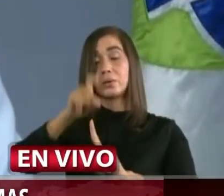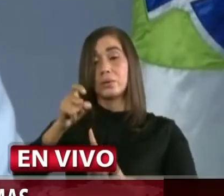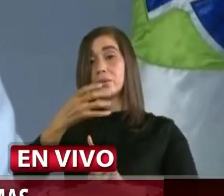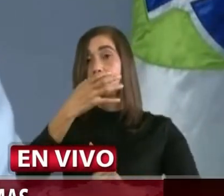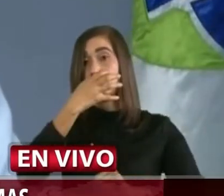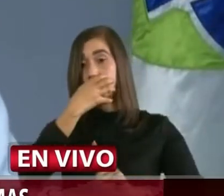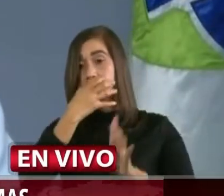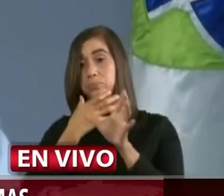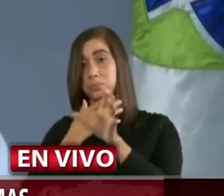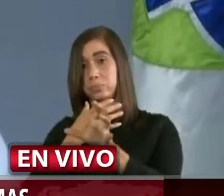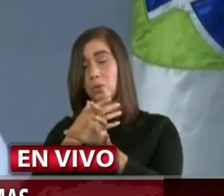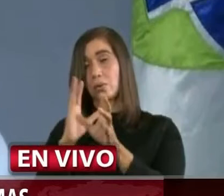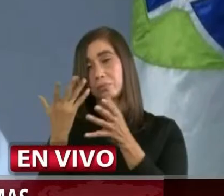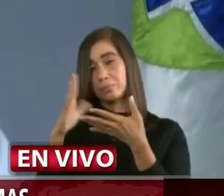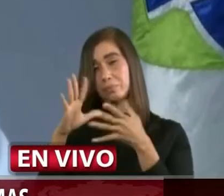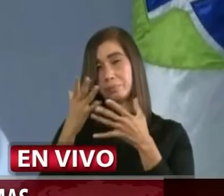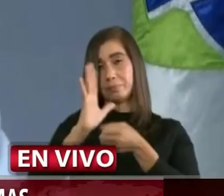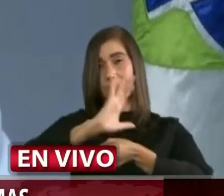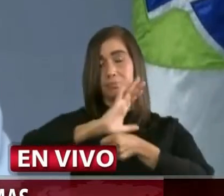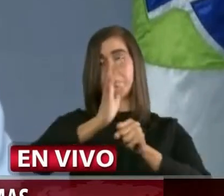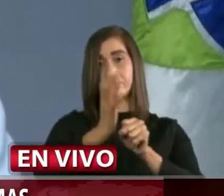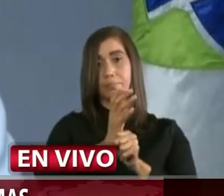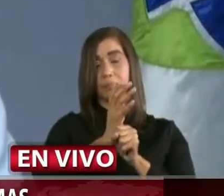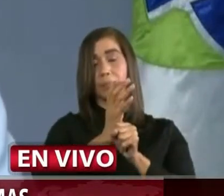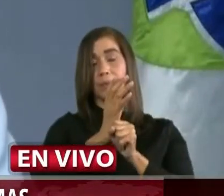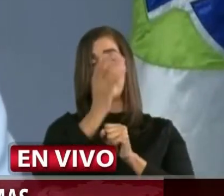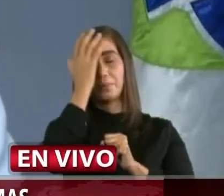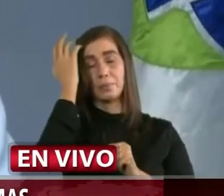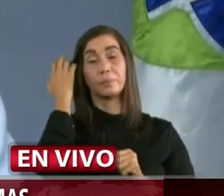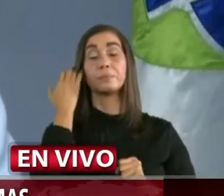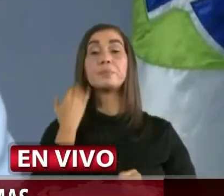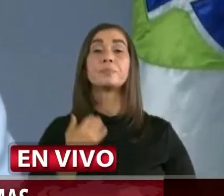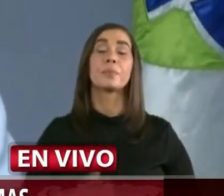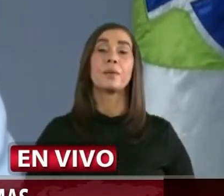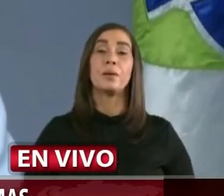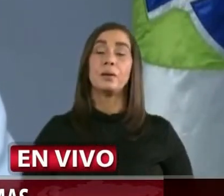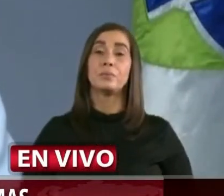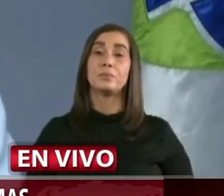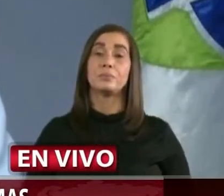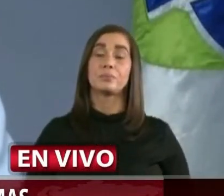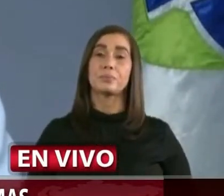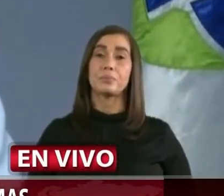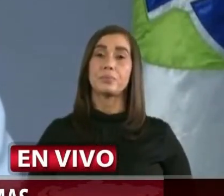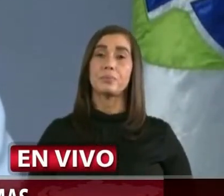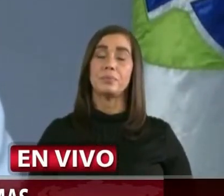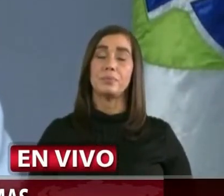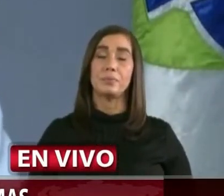o sospechosas de tener el COVID-19.